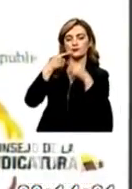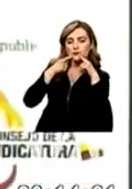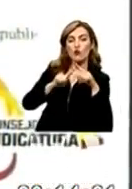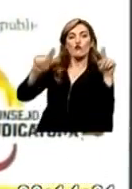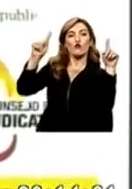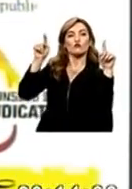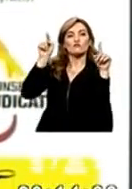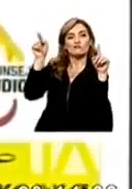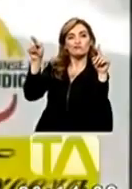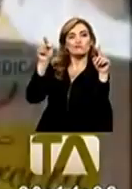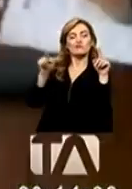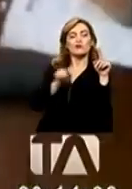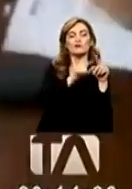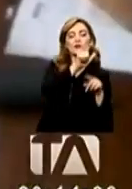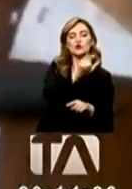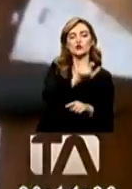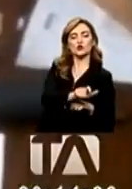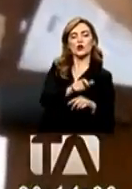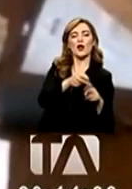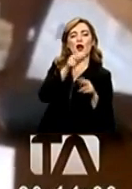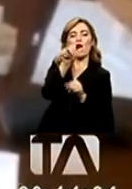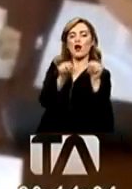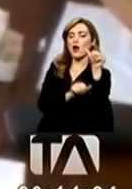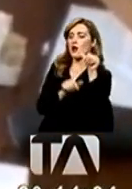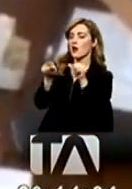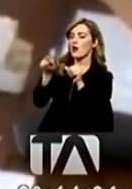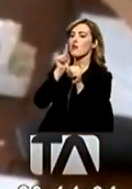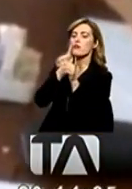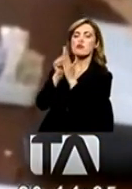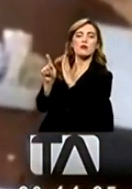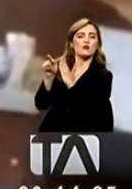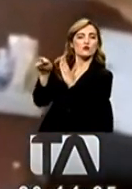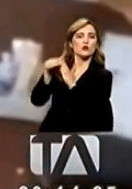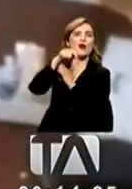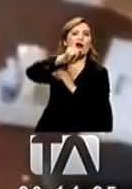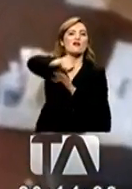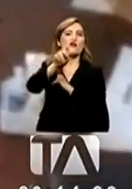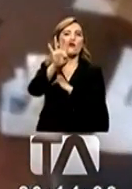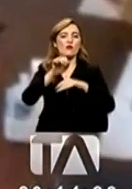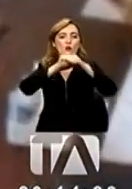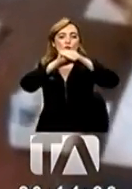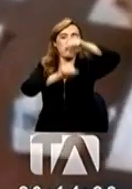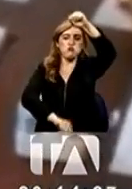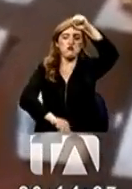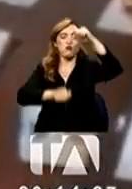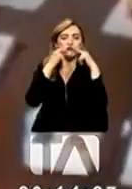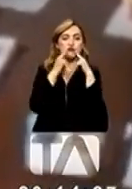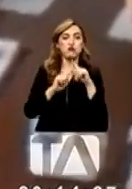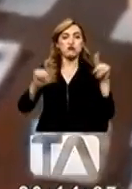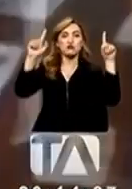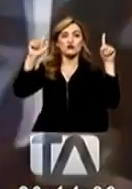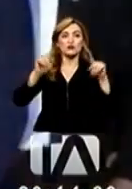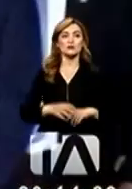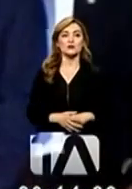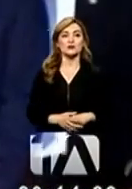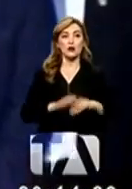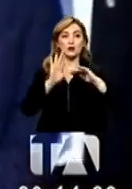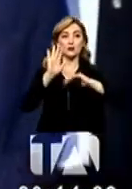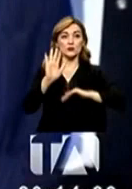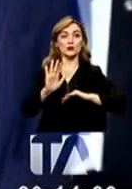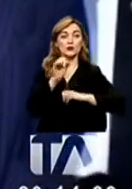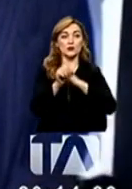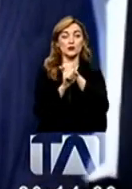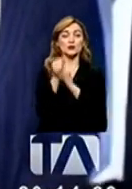Ángel Polibio Sagbay Mejía, el ex asesor de la vicepresidenta María Alejandra Vicuña en sus años como asambleísta, que dijo bajo juramento que